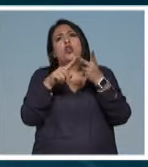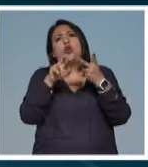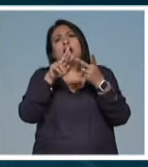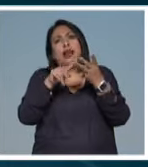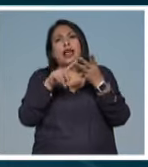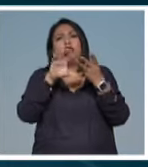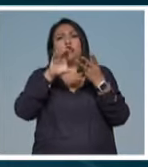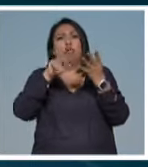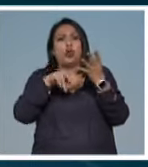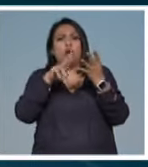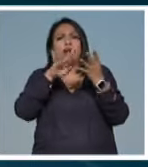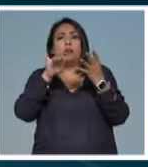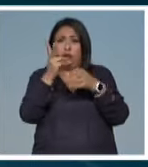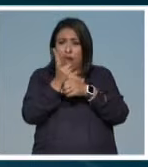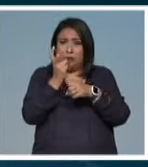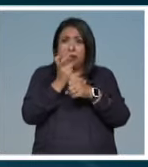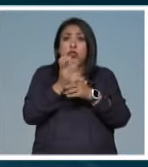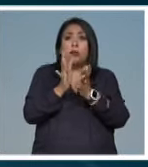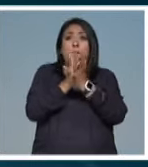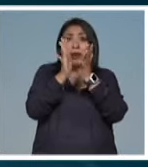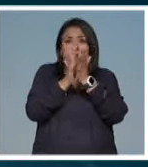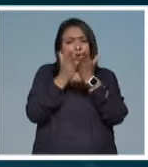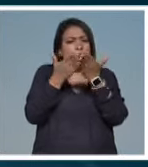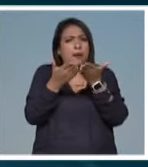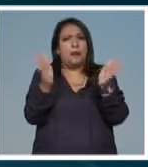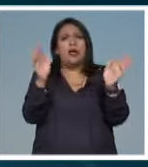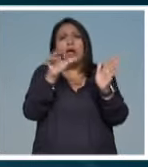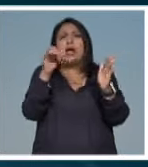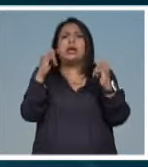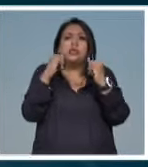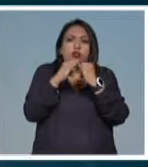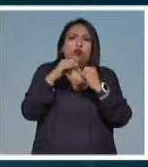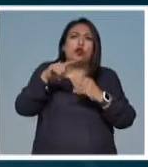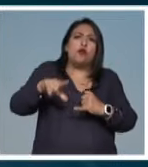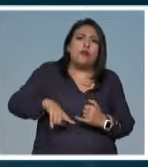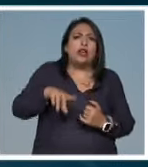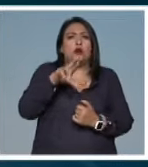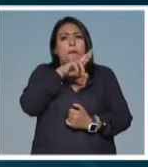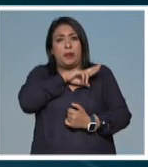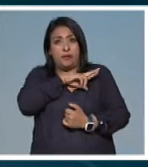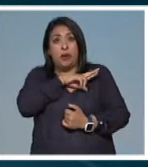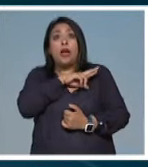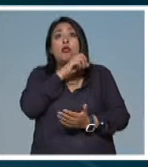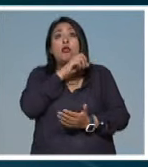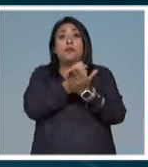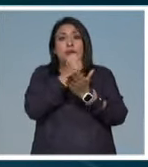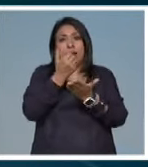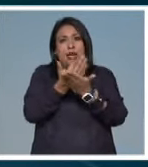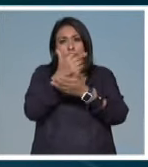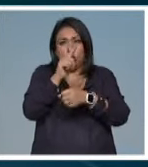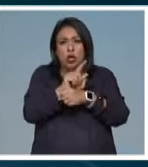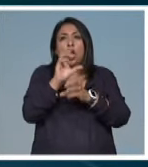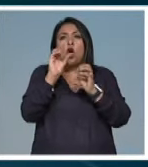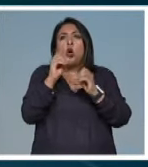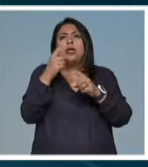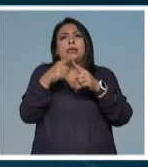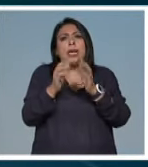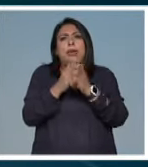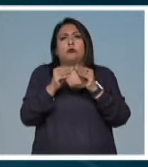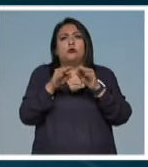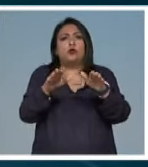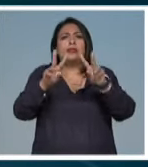o reportaje. La invitación a participar está abierta para instituciones públicas y privadas, editoriales nacionales y a quienes publiquen